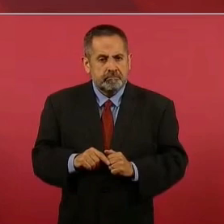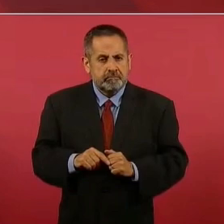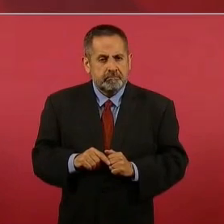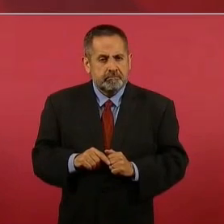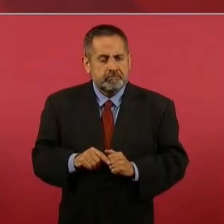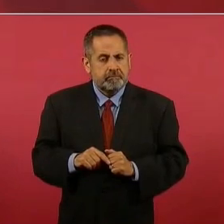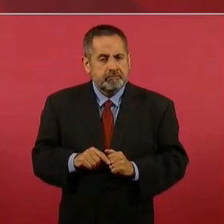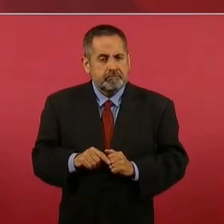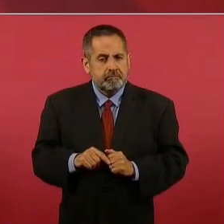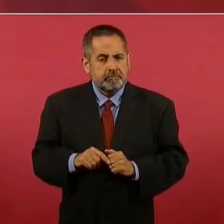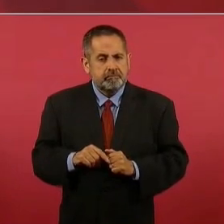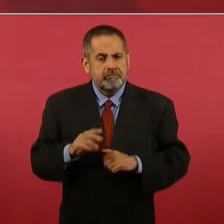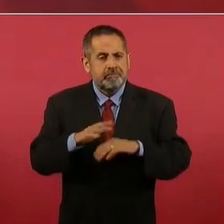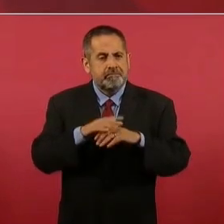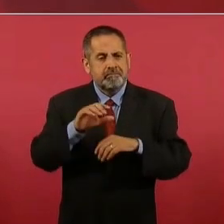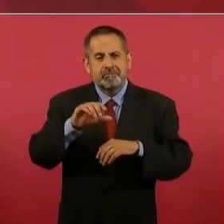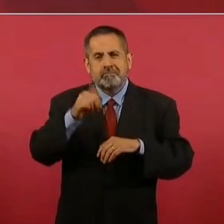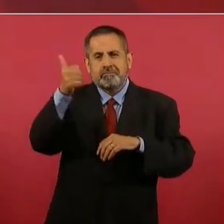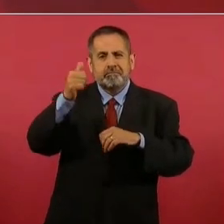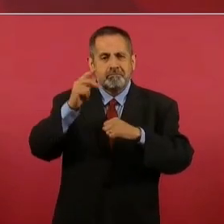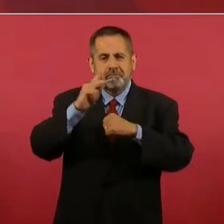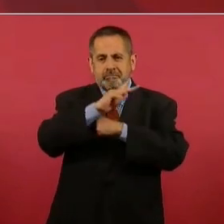por los golpes de Estado